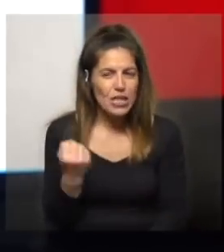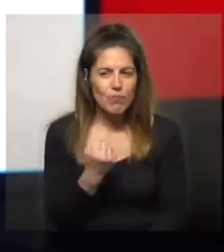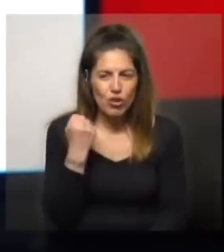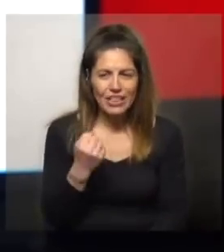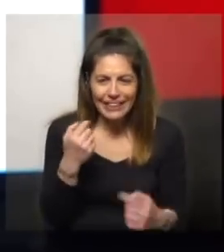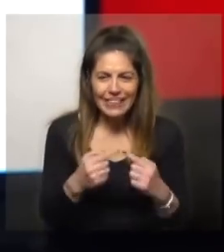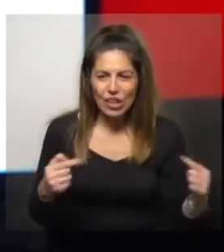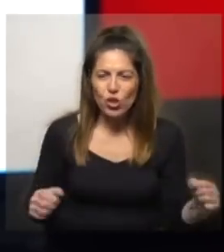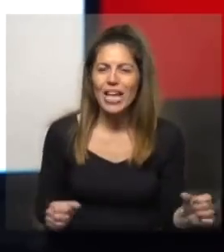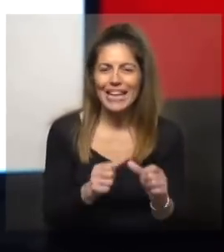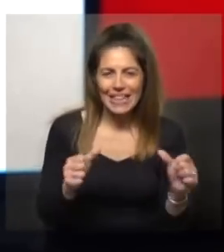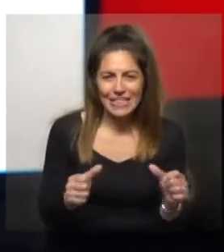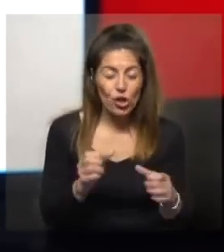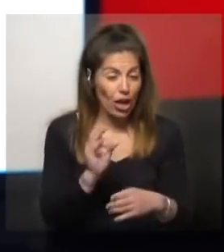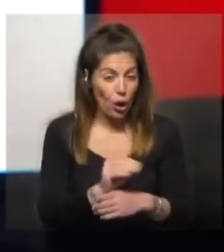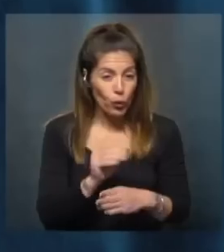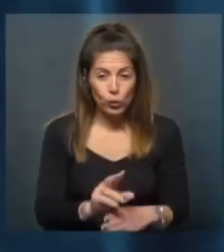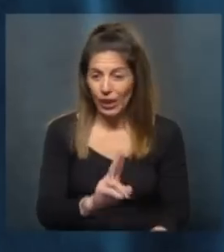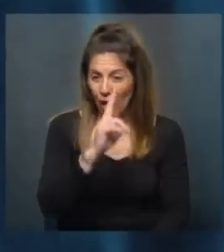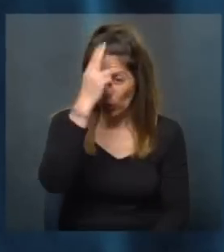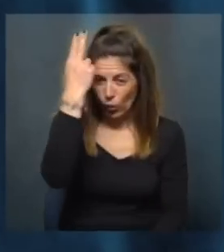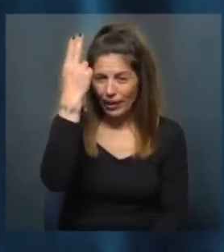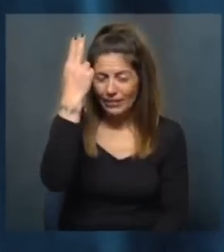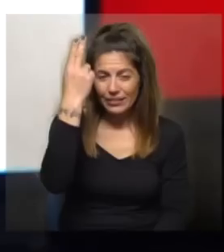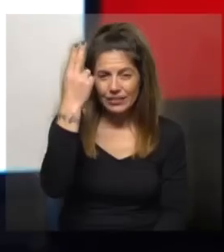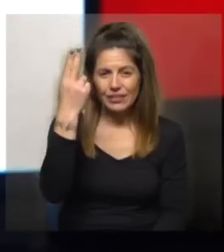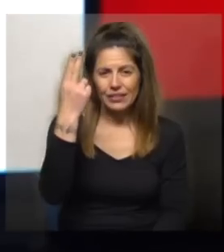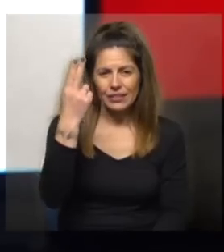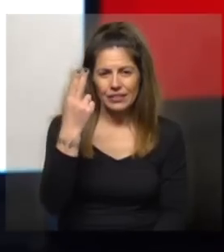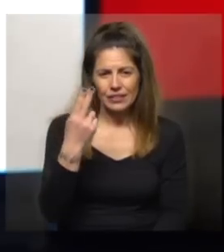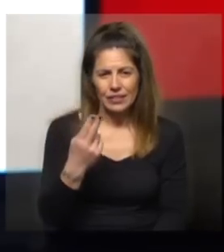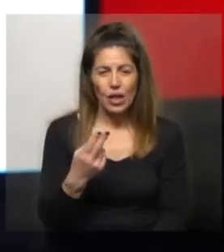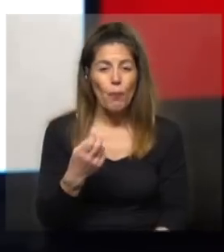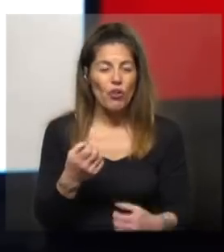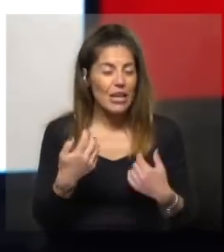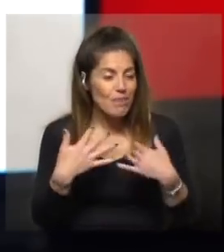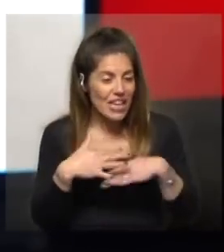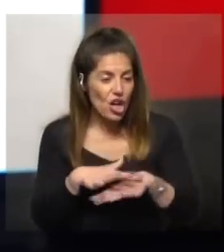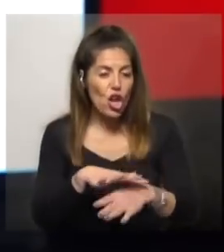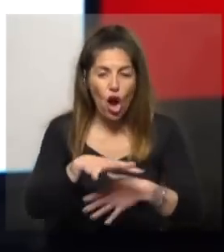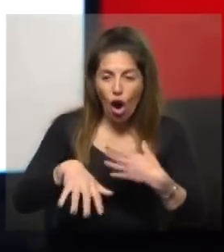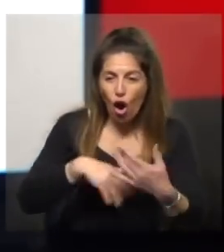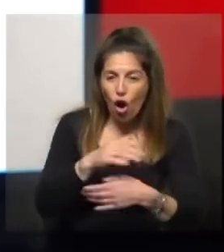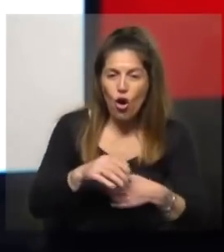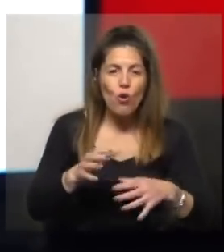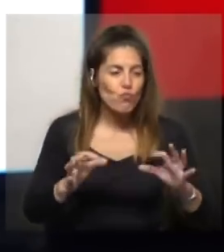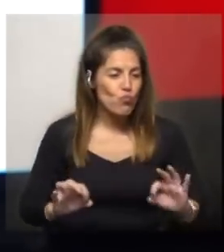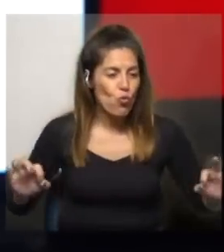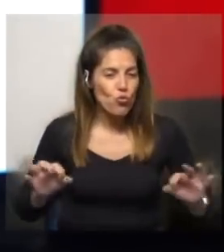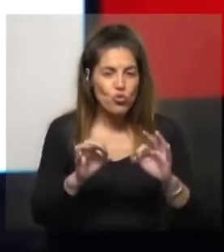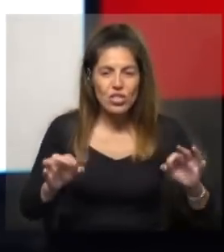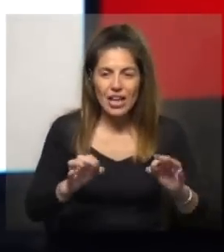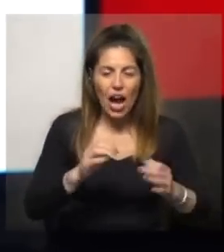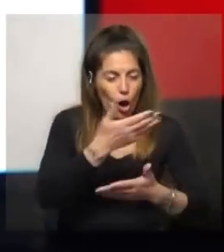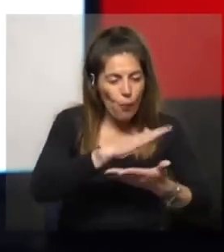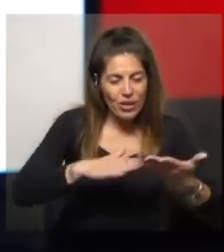de cosas que hicieron a la cultura del Uruguay porque mezcló música con poesía poesía con artes visuales